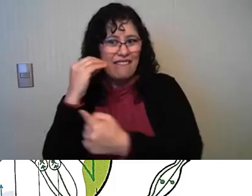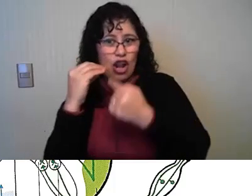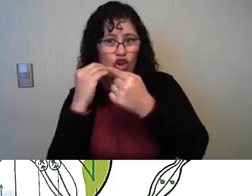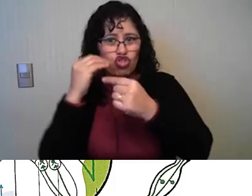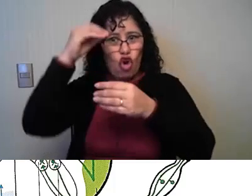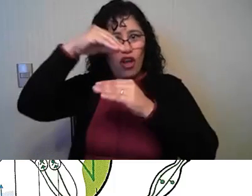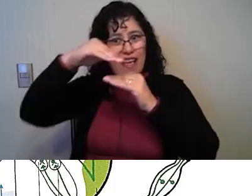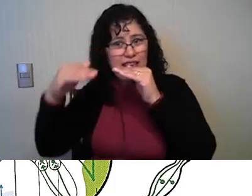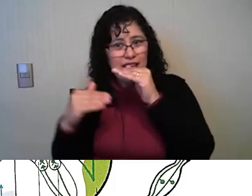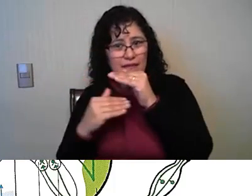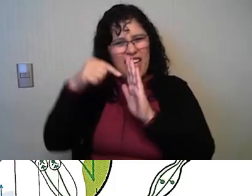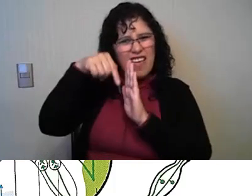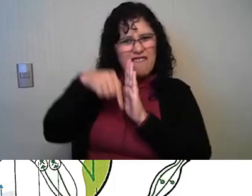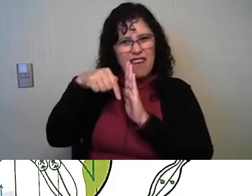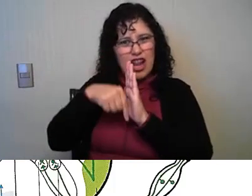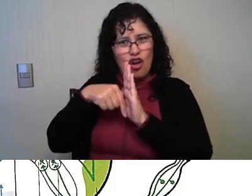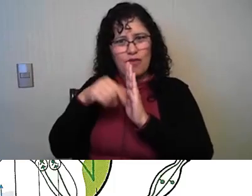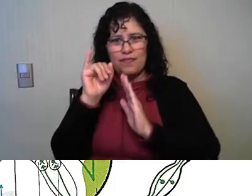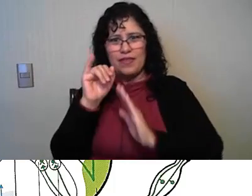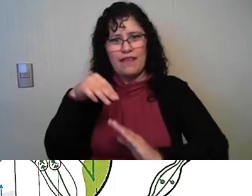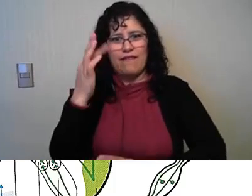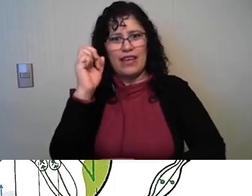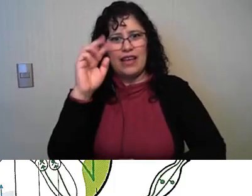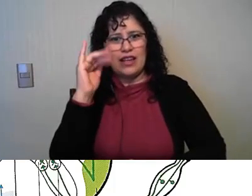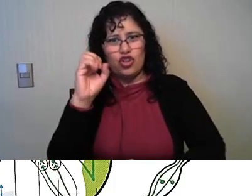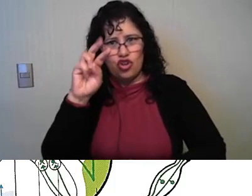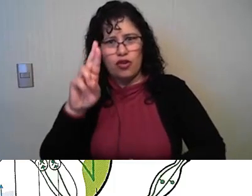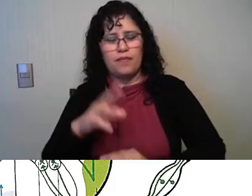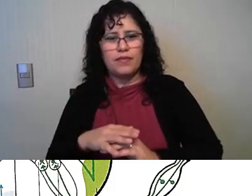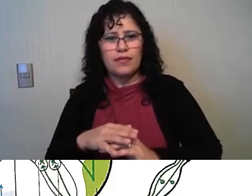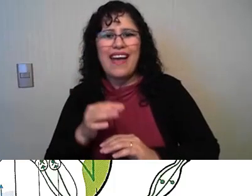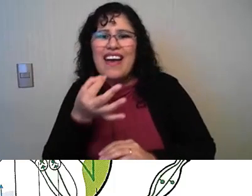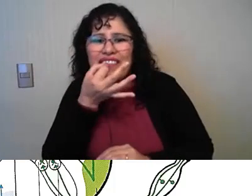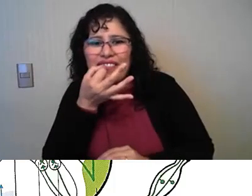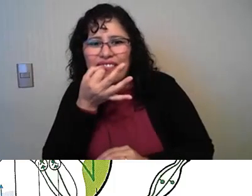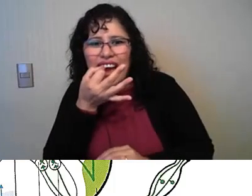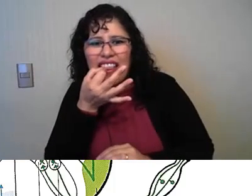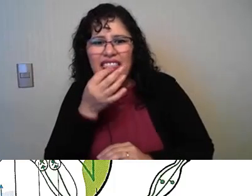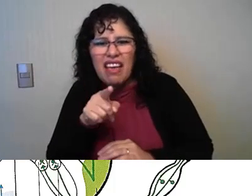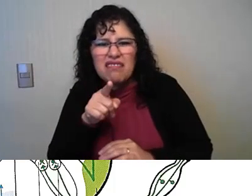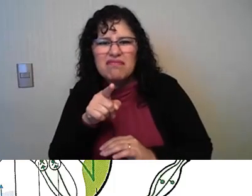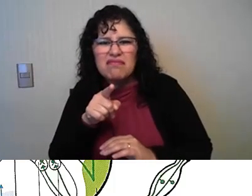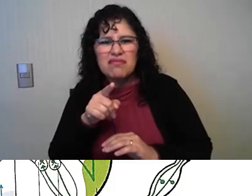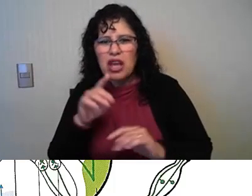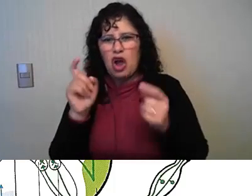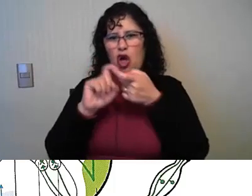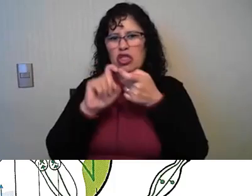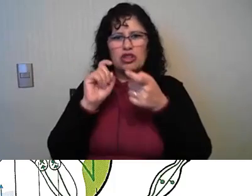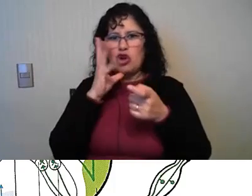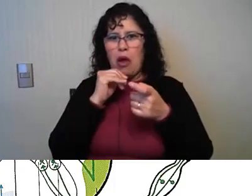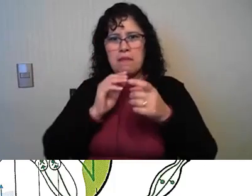¿ya? No, esto color verde no es otra cosa, pasa nomás, no hace ningún tipo de contacto.